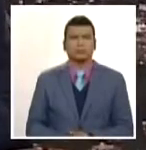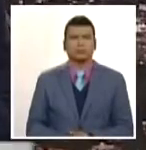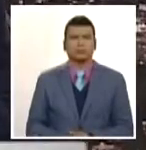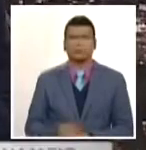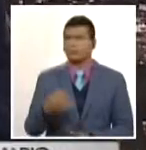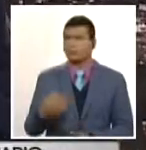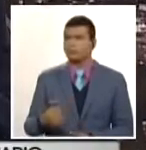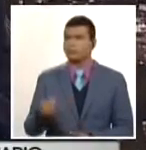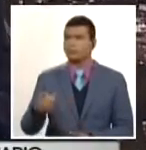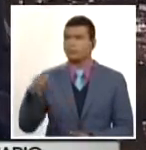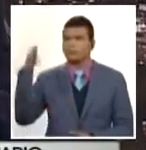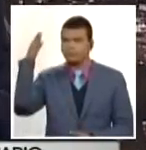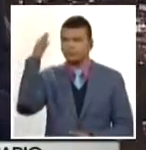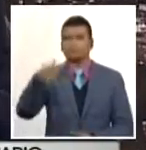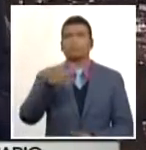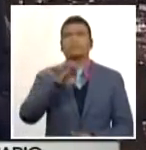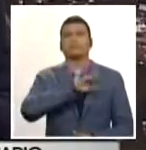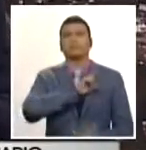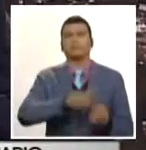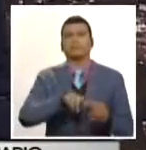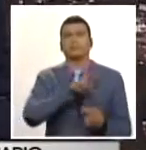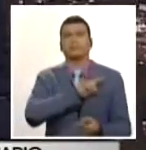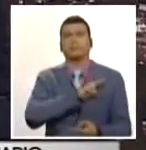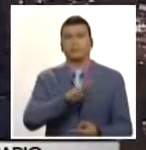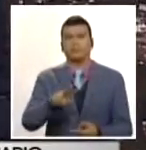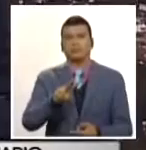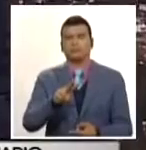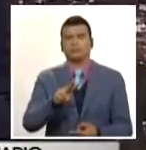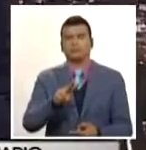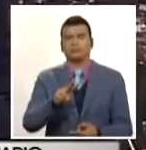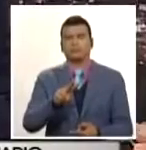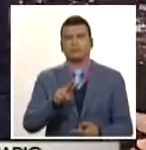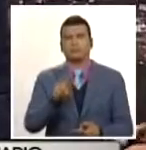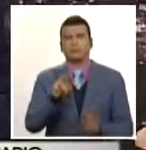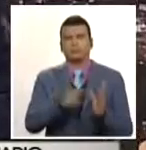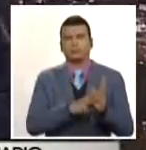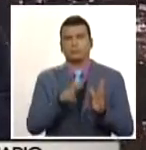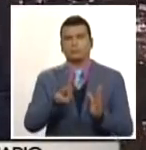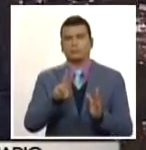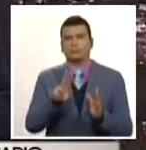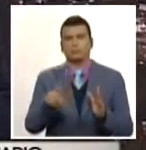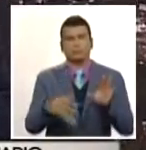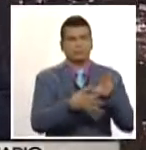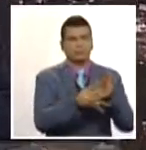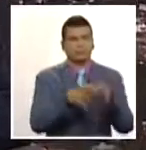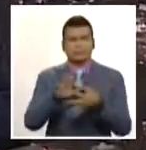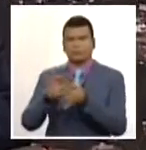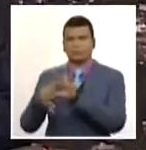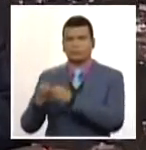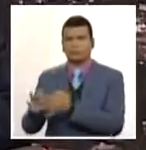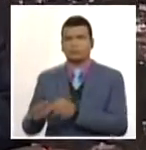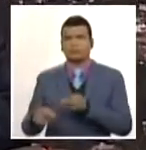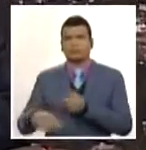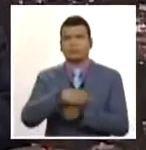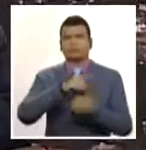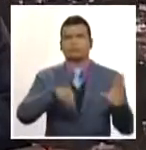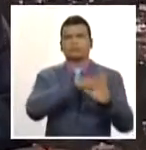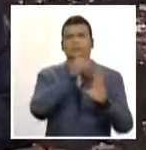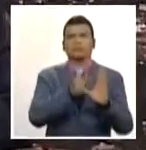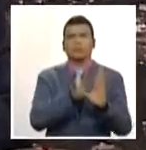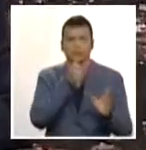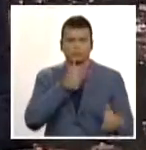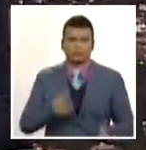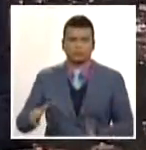año 2032. Un valle conectado transversalmente, las regiones en Colombia no son transversales, siguen el eje de los dos